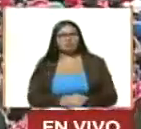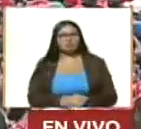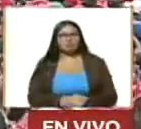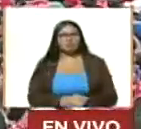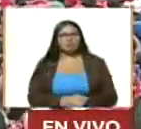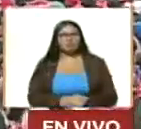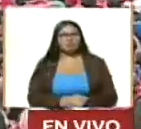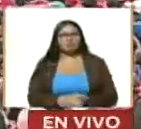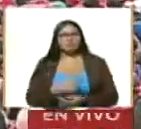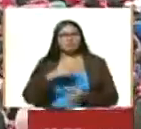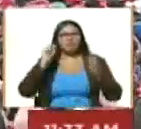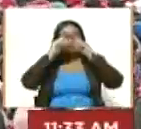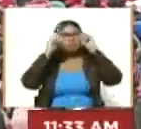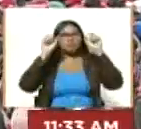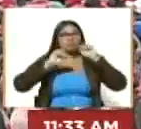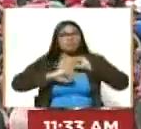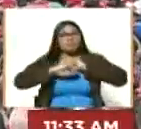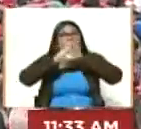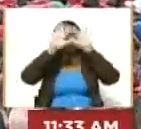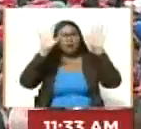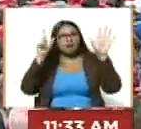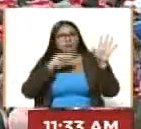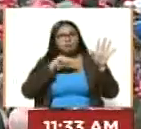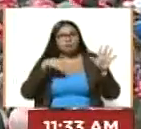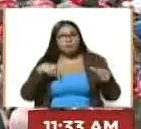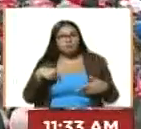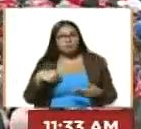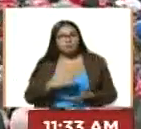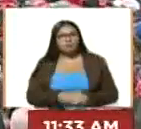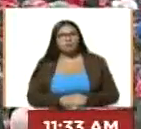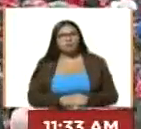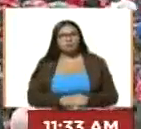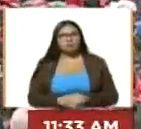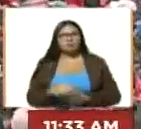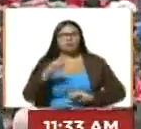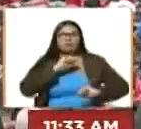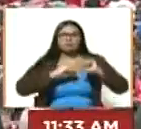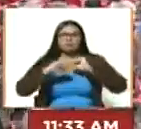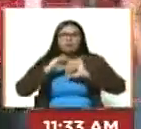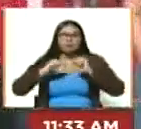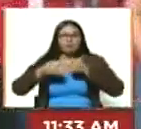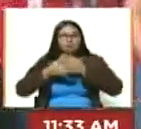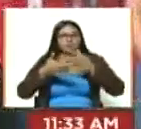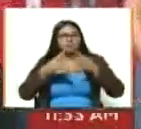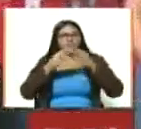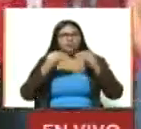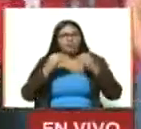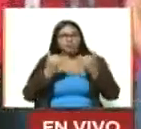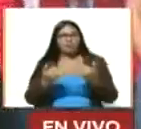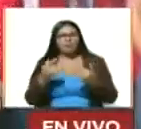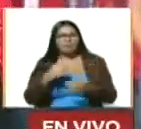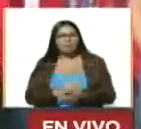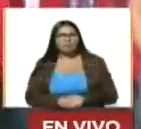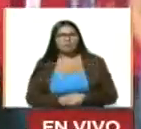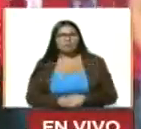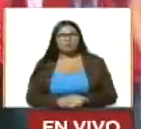nos levantamos muy temprano para movilizarnos desde las